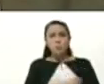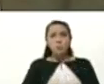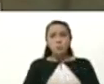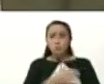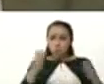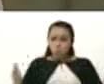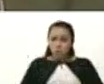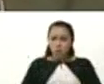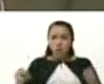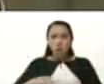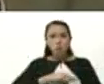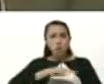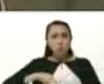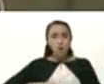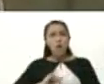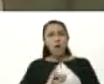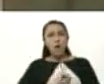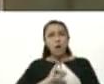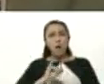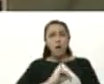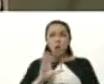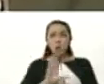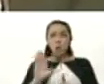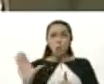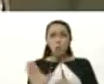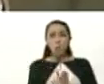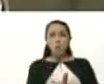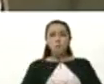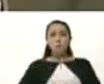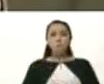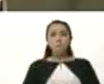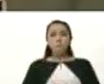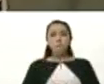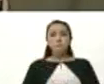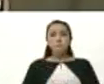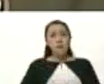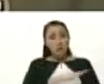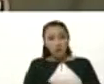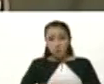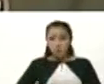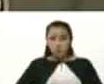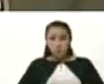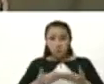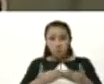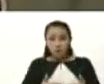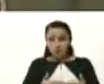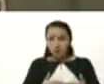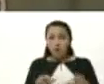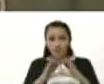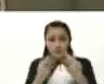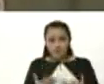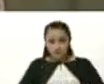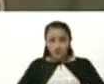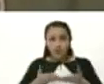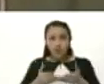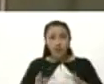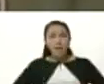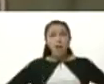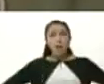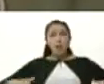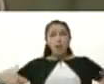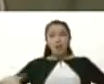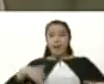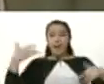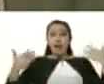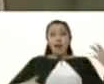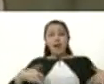ampliar nuestro acervo cultural, así como llevar a nuestra niñez y a los hogares venezolanos riqueza y